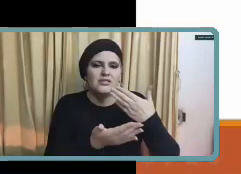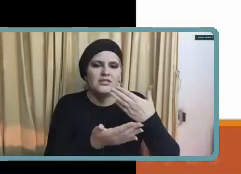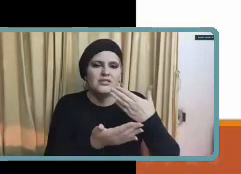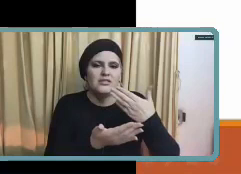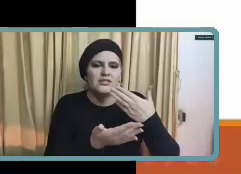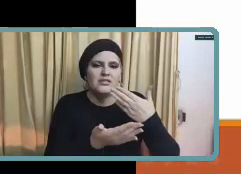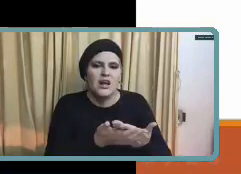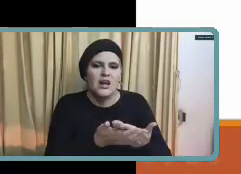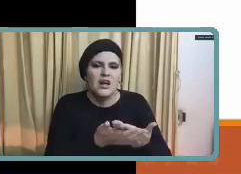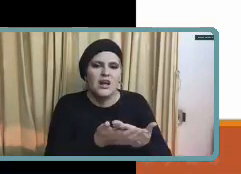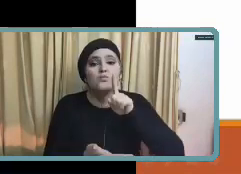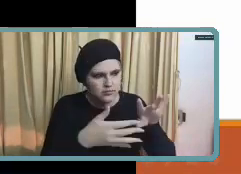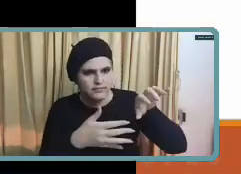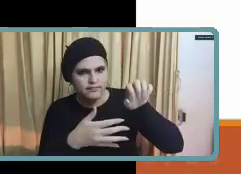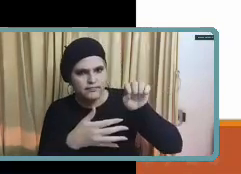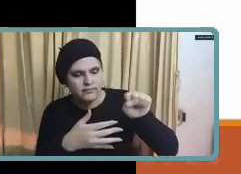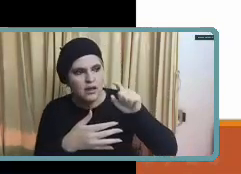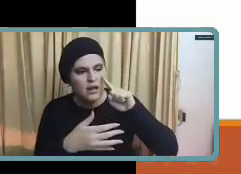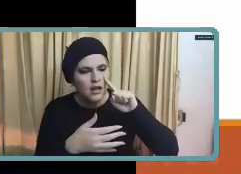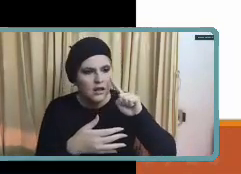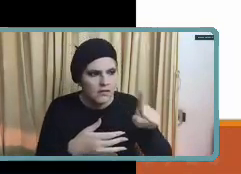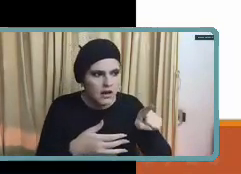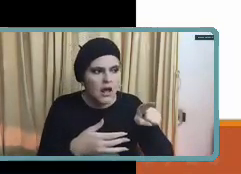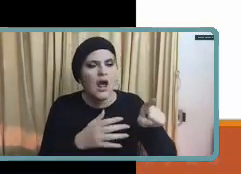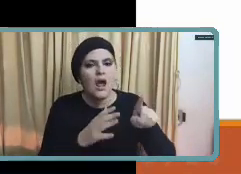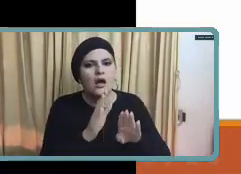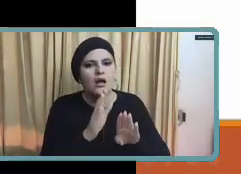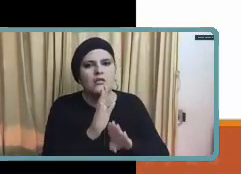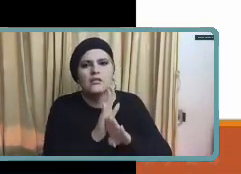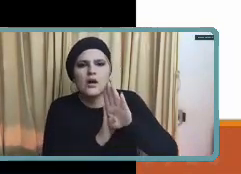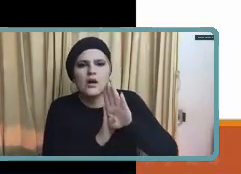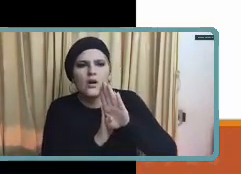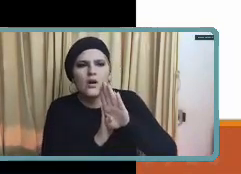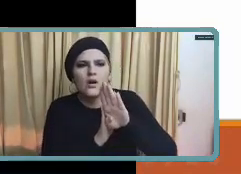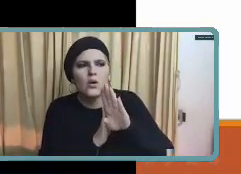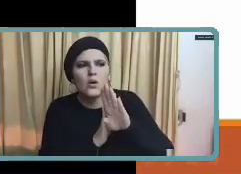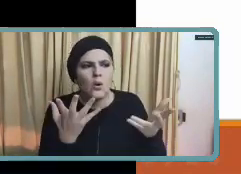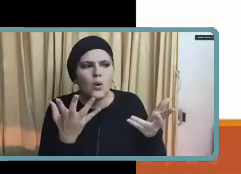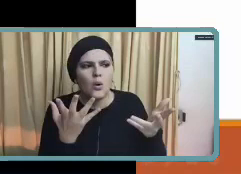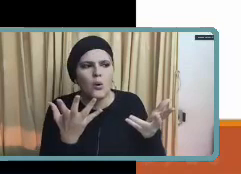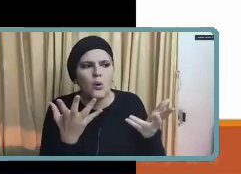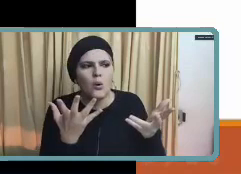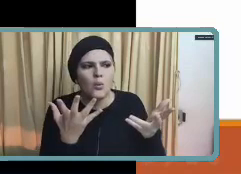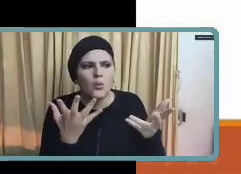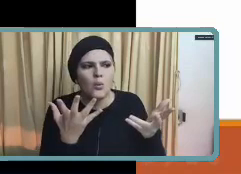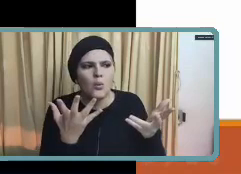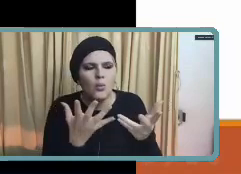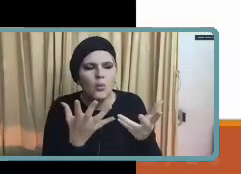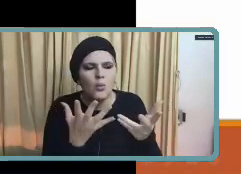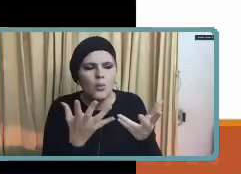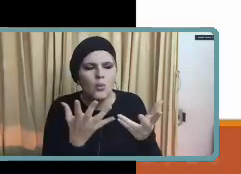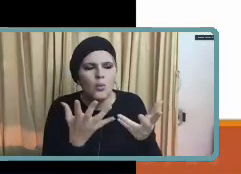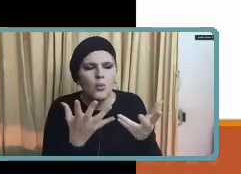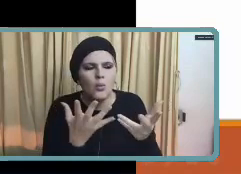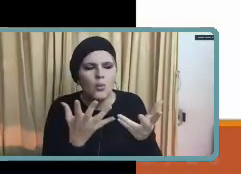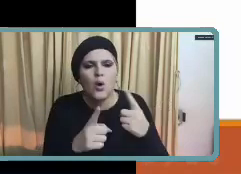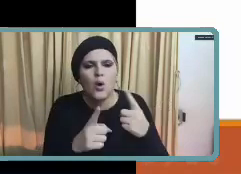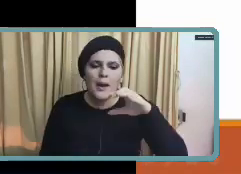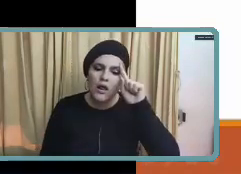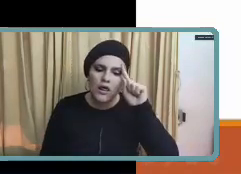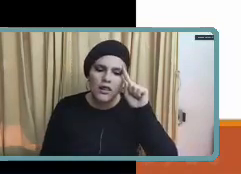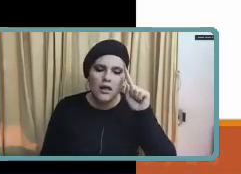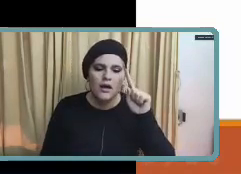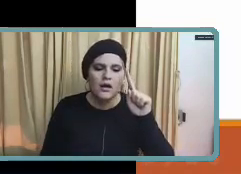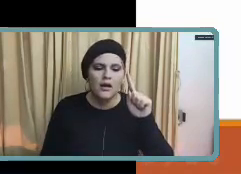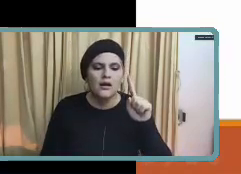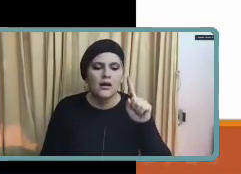también otras condiciones del desarrollo, como por ejemplo el MChat. Y recuerda que alrededor de una cuarta parte de mis hermanos